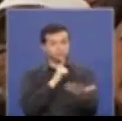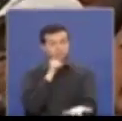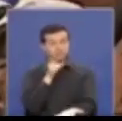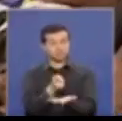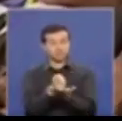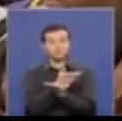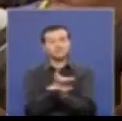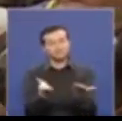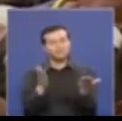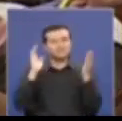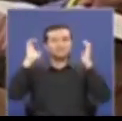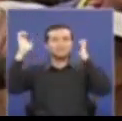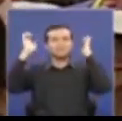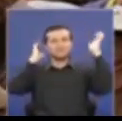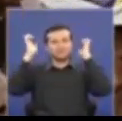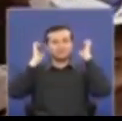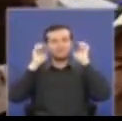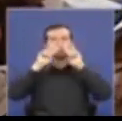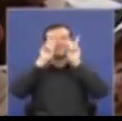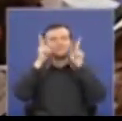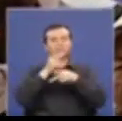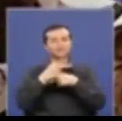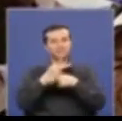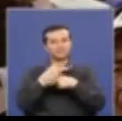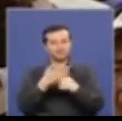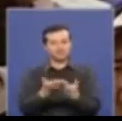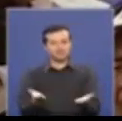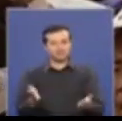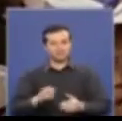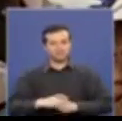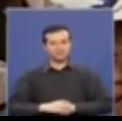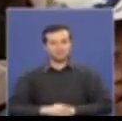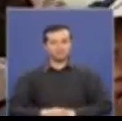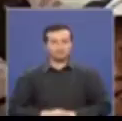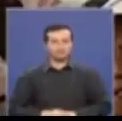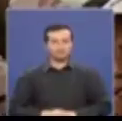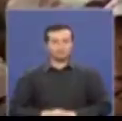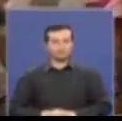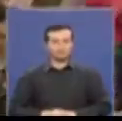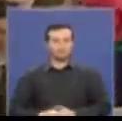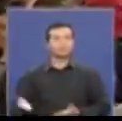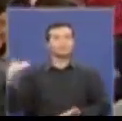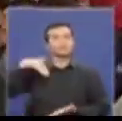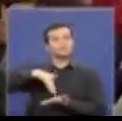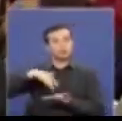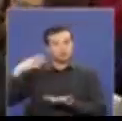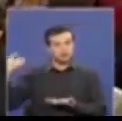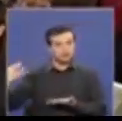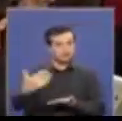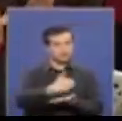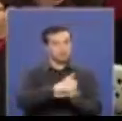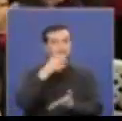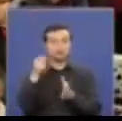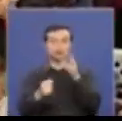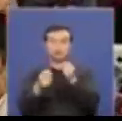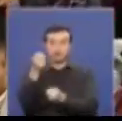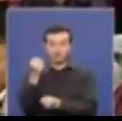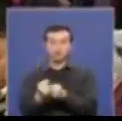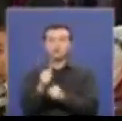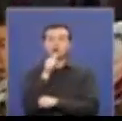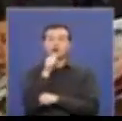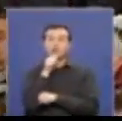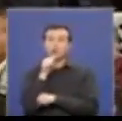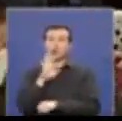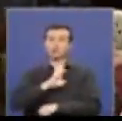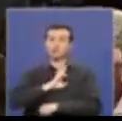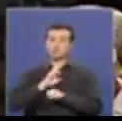estas estrategias productivas. Te amamos a ti. Centro de acopio de leche, tecnificación de riego parcelario. El técnico